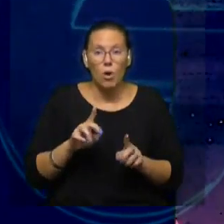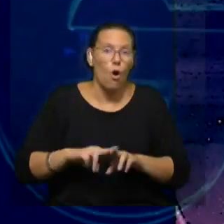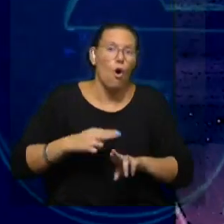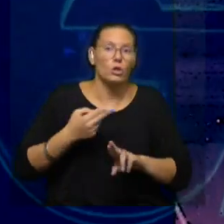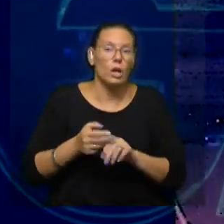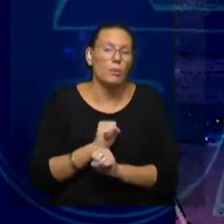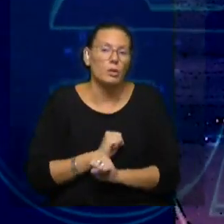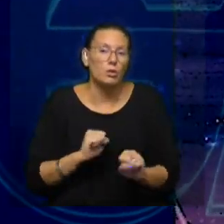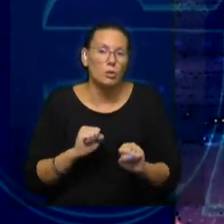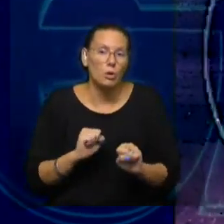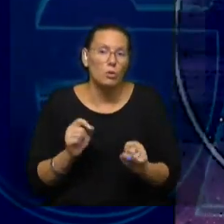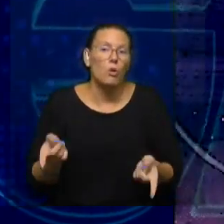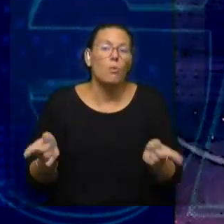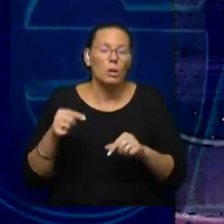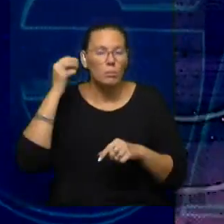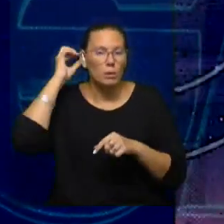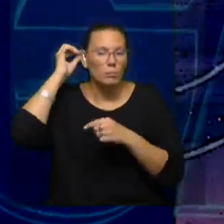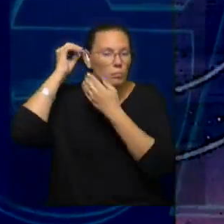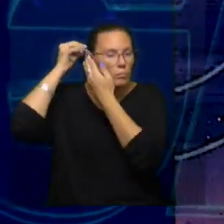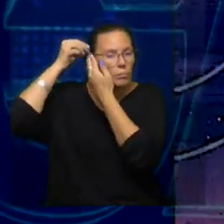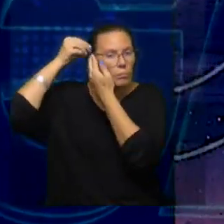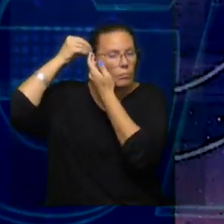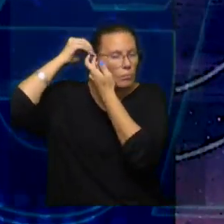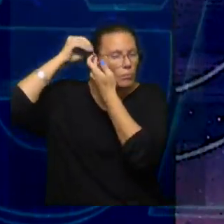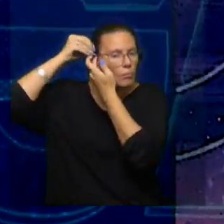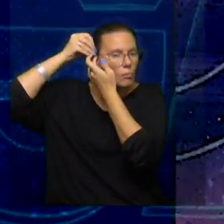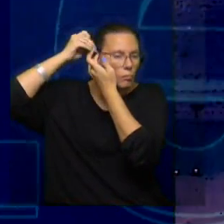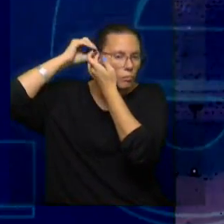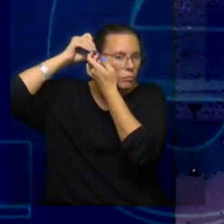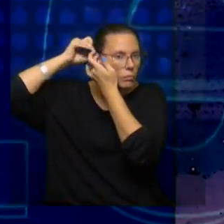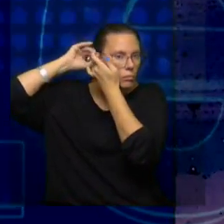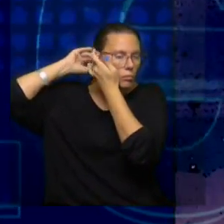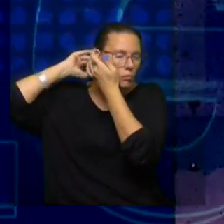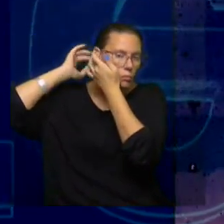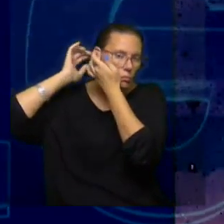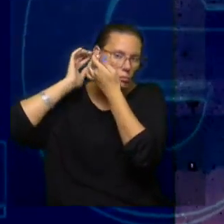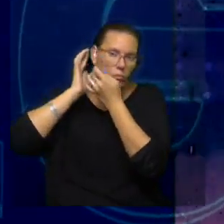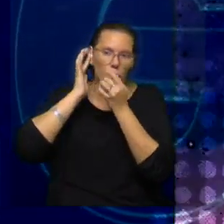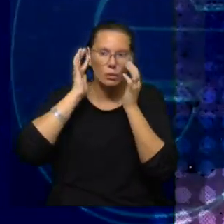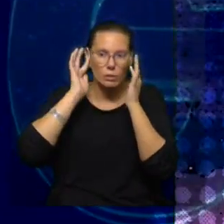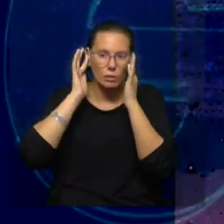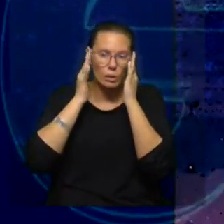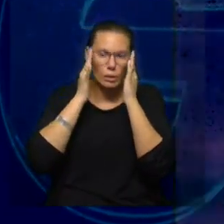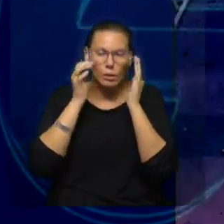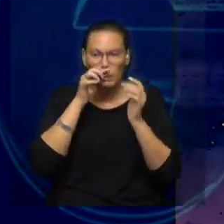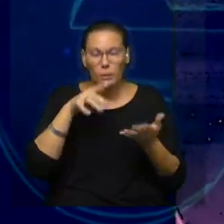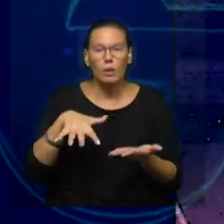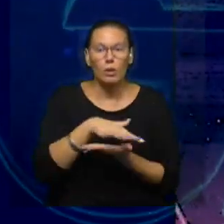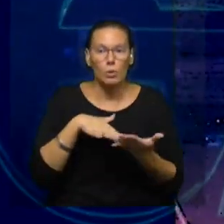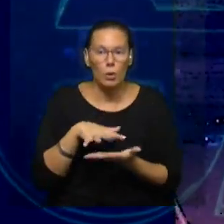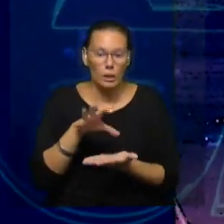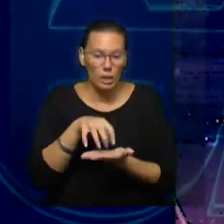a repetirse. ¿Cómo? Lo que pasa es que ahí hay, bueno, dentro como también de la concepción incluso de los sitios como dentro del marco